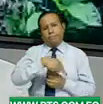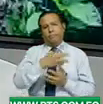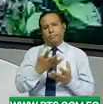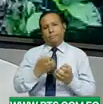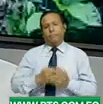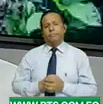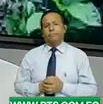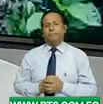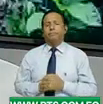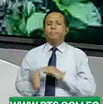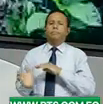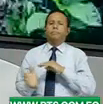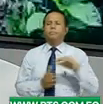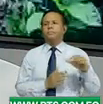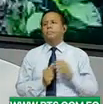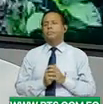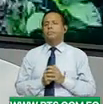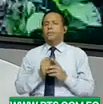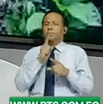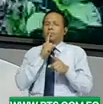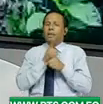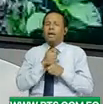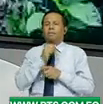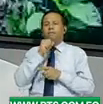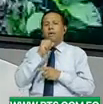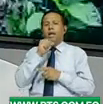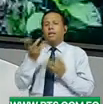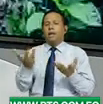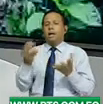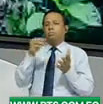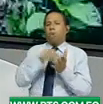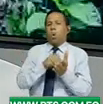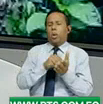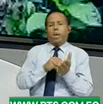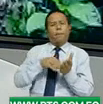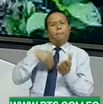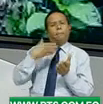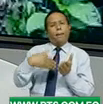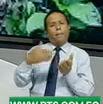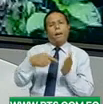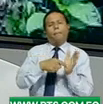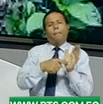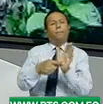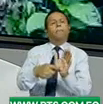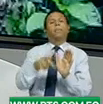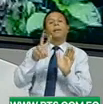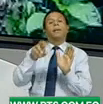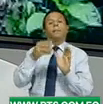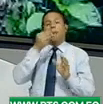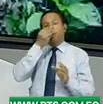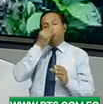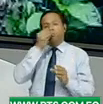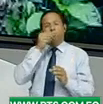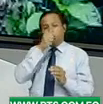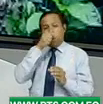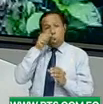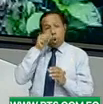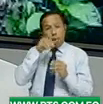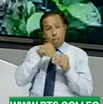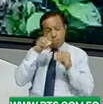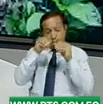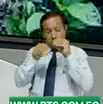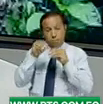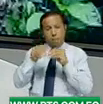La falta de actualización periódica del catálogo donde constan los químicos para la elaboración de drogas estaría dando carta